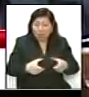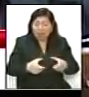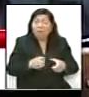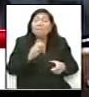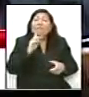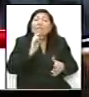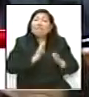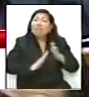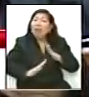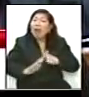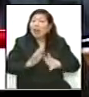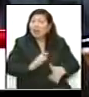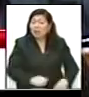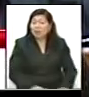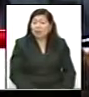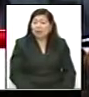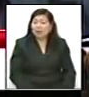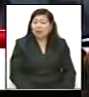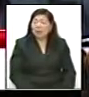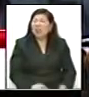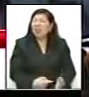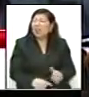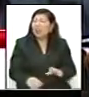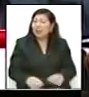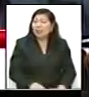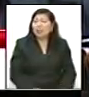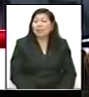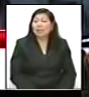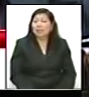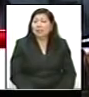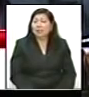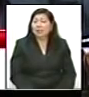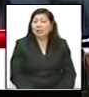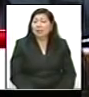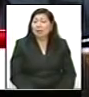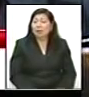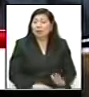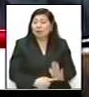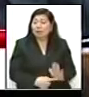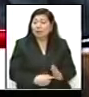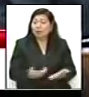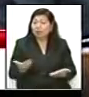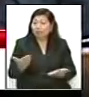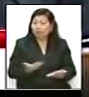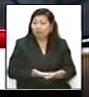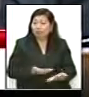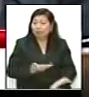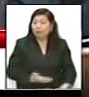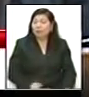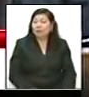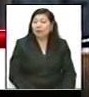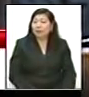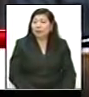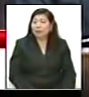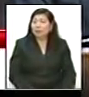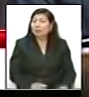falsos. ¿Y qué estaban haciendo? Aparecieron los archivos, que me lo mostró casualmente el difunto